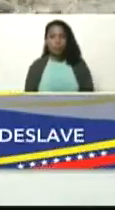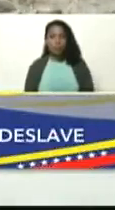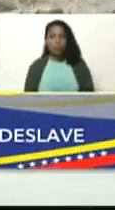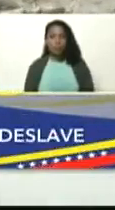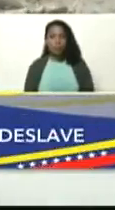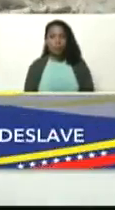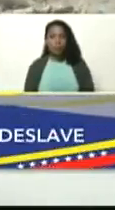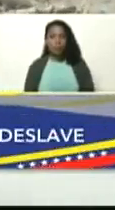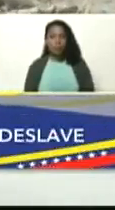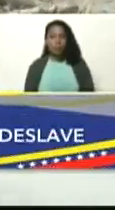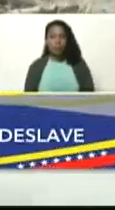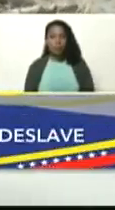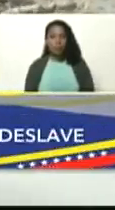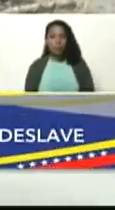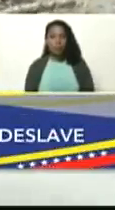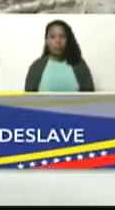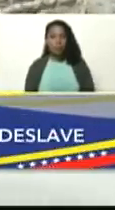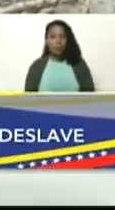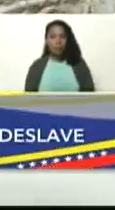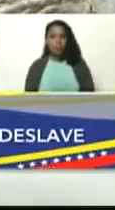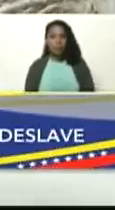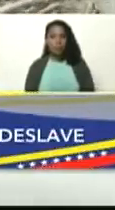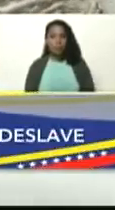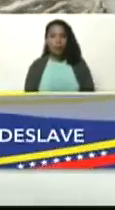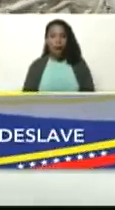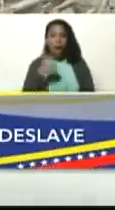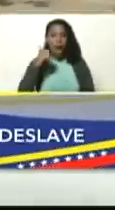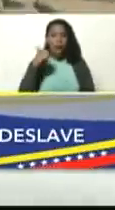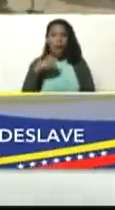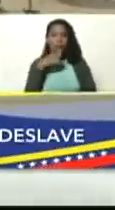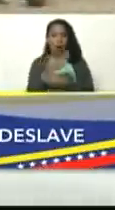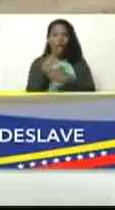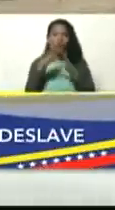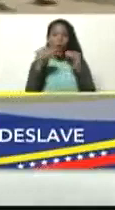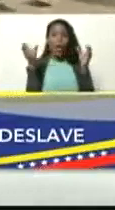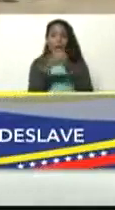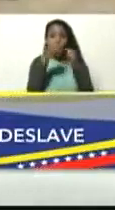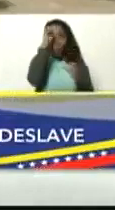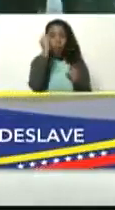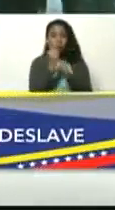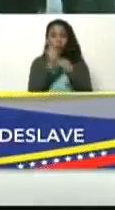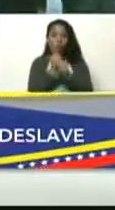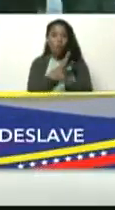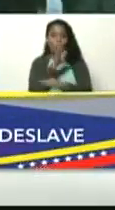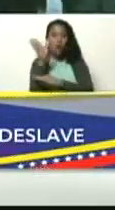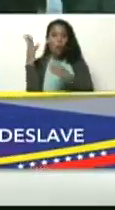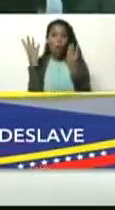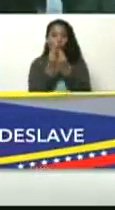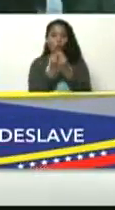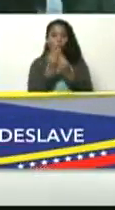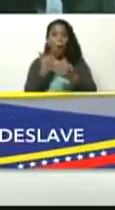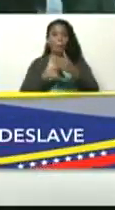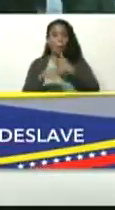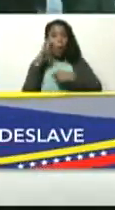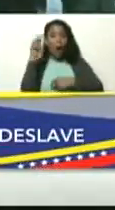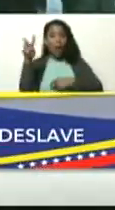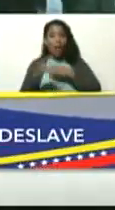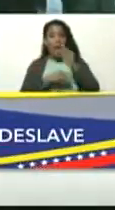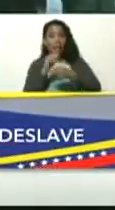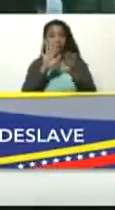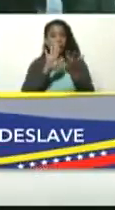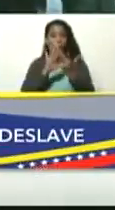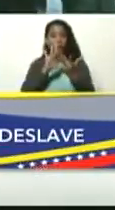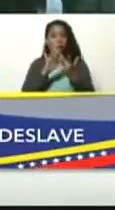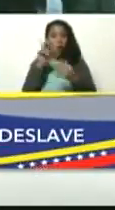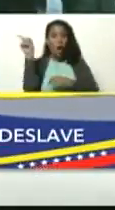Eloína Rodríguez Gómez. Allá está con todo el equipo de trabajo. Vamos a ver si podemos hacer un